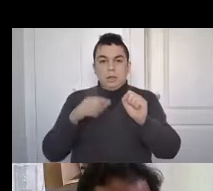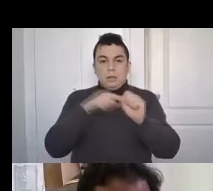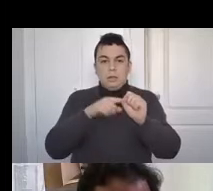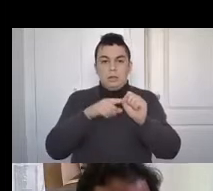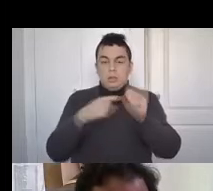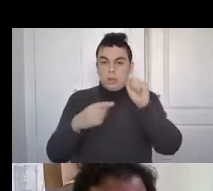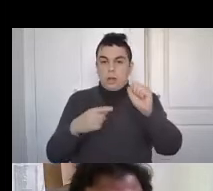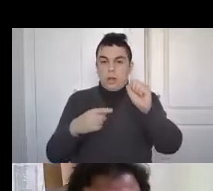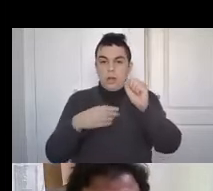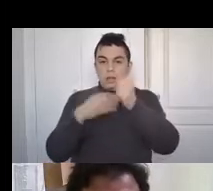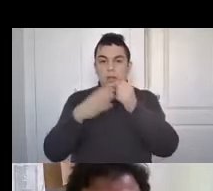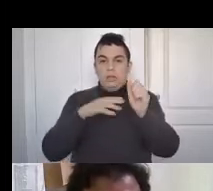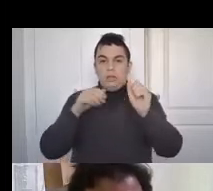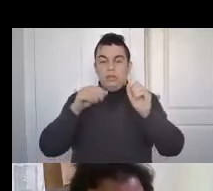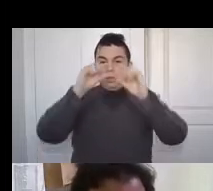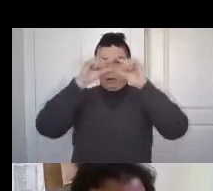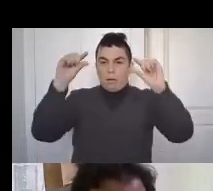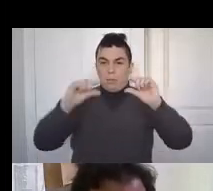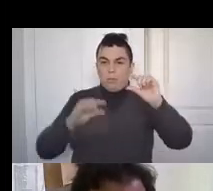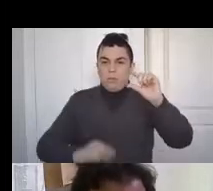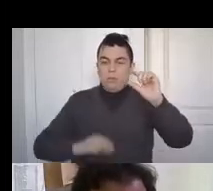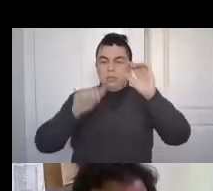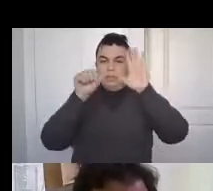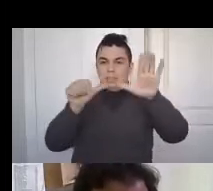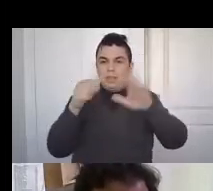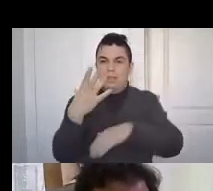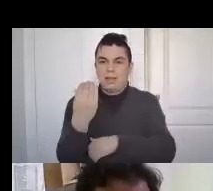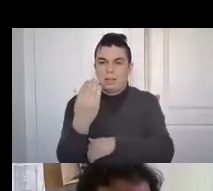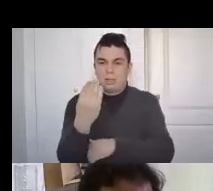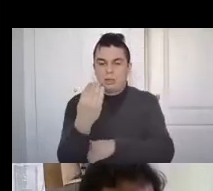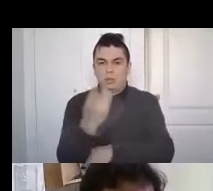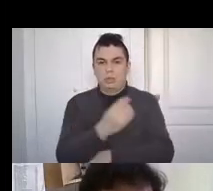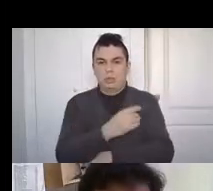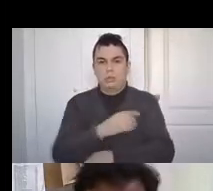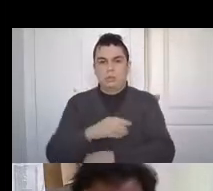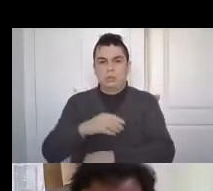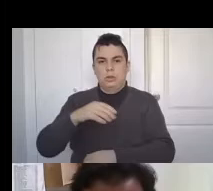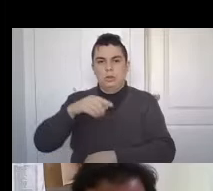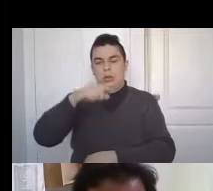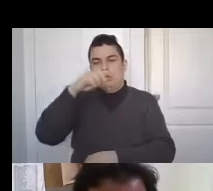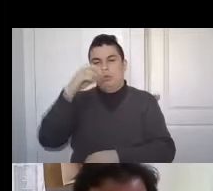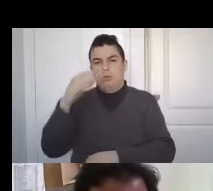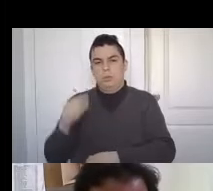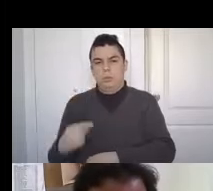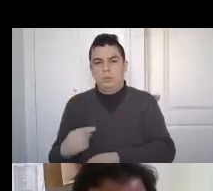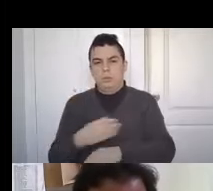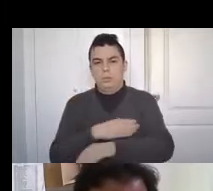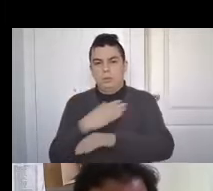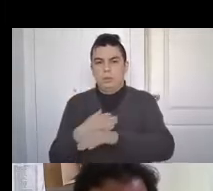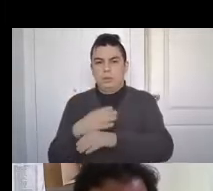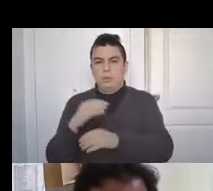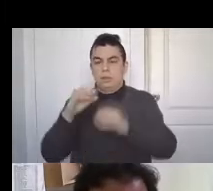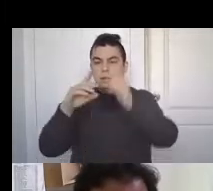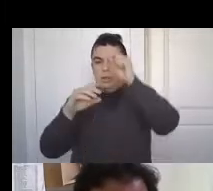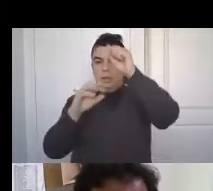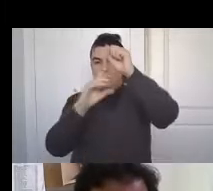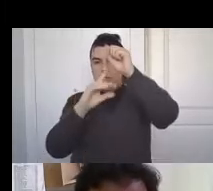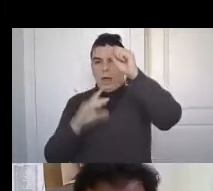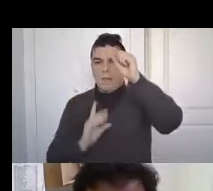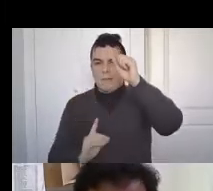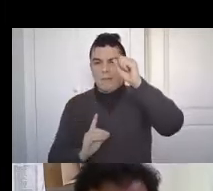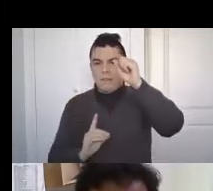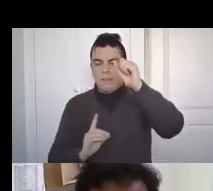posición 614, y tempranamente, ustedes pueden ver estas son secuencias solo D, en la pandemia, esto